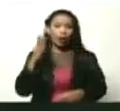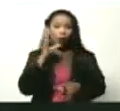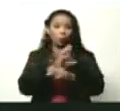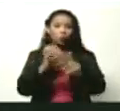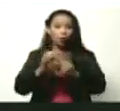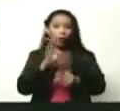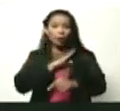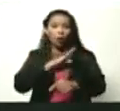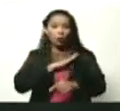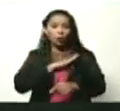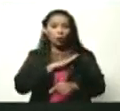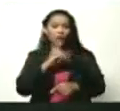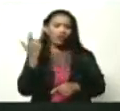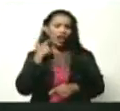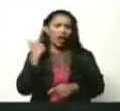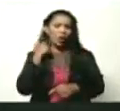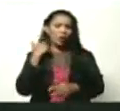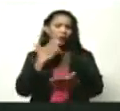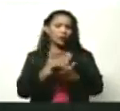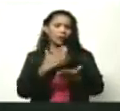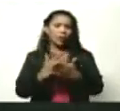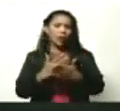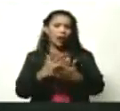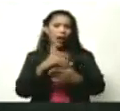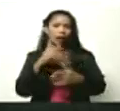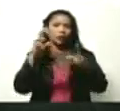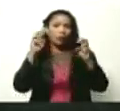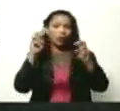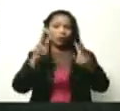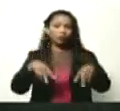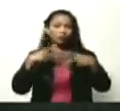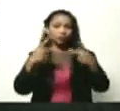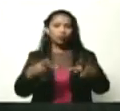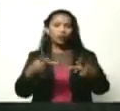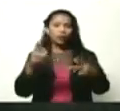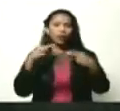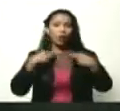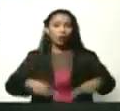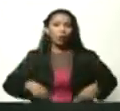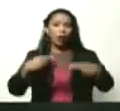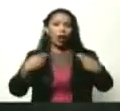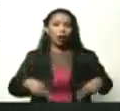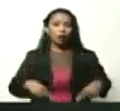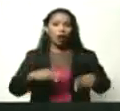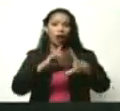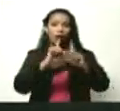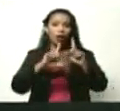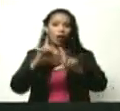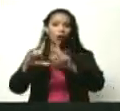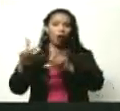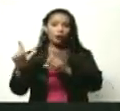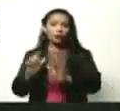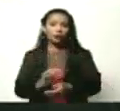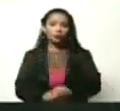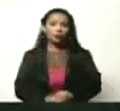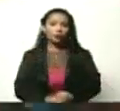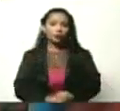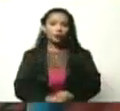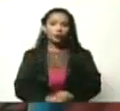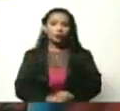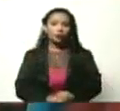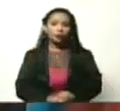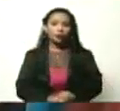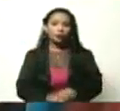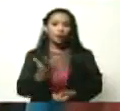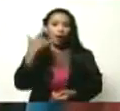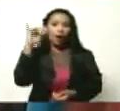patrimonio antiguo y siempre nuevo, siempre renovador de la humanidad. Es el lenguaje que